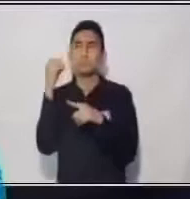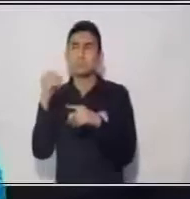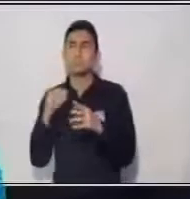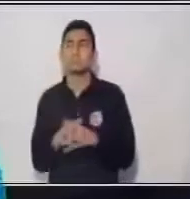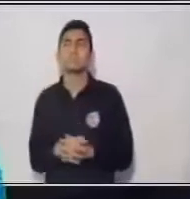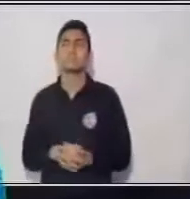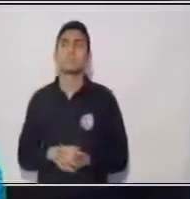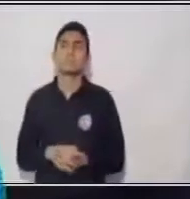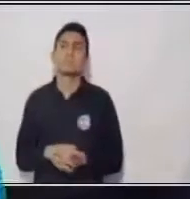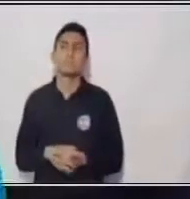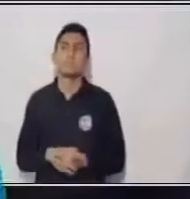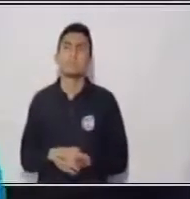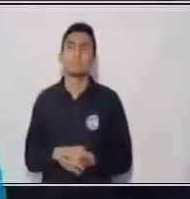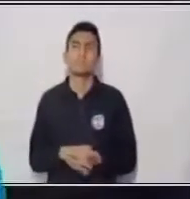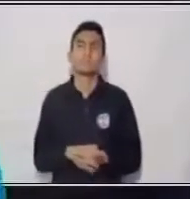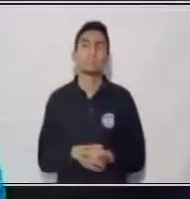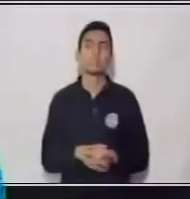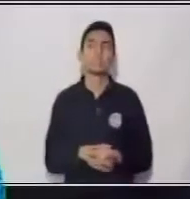nos quedan